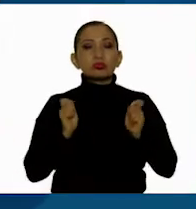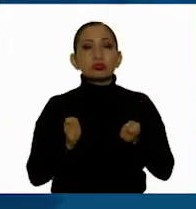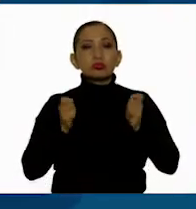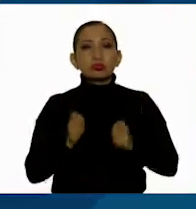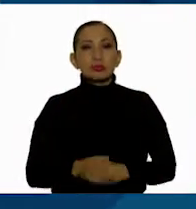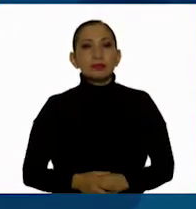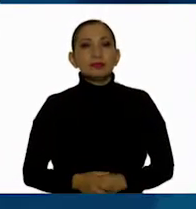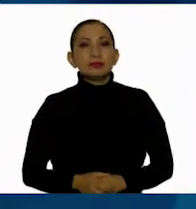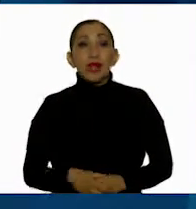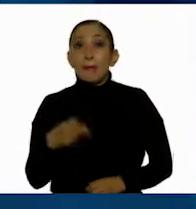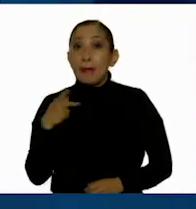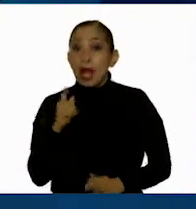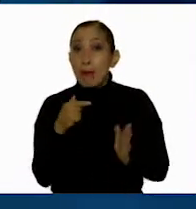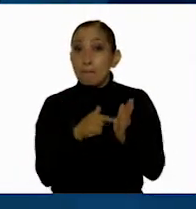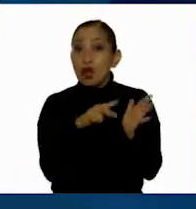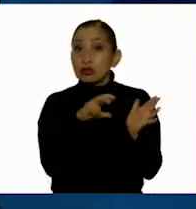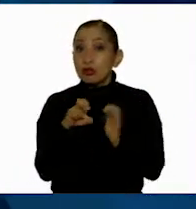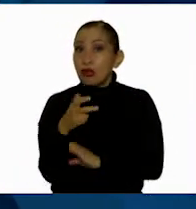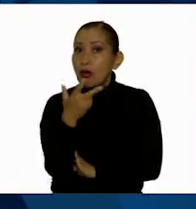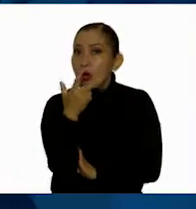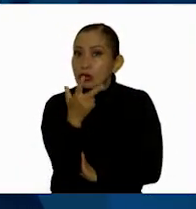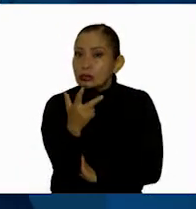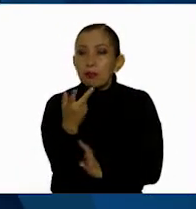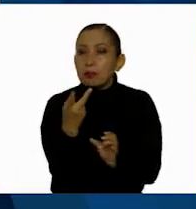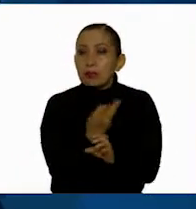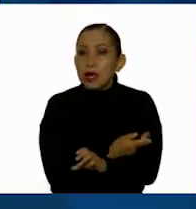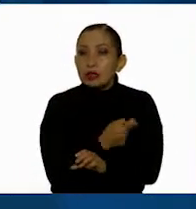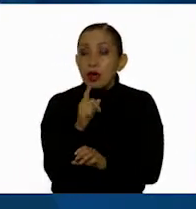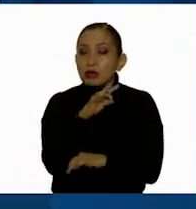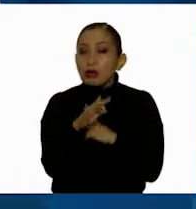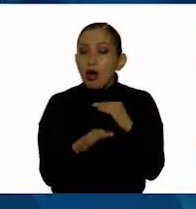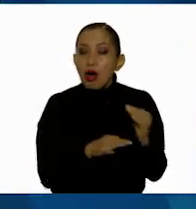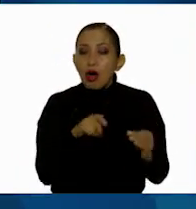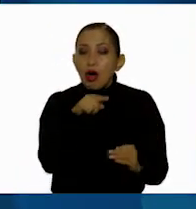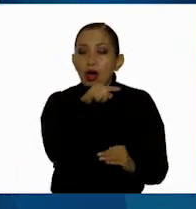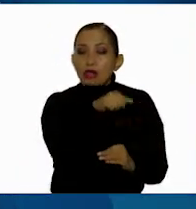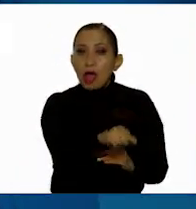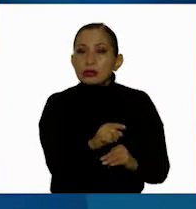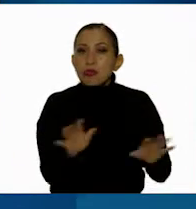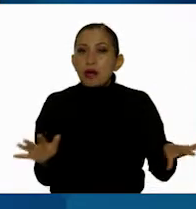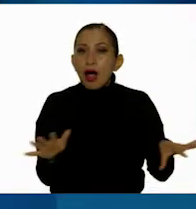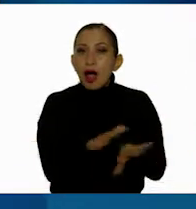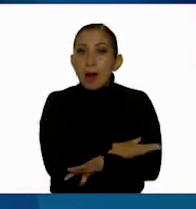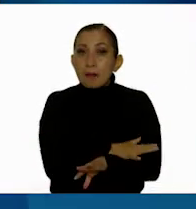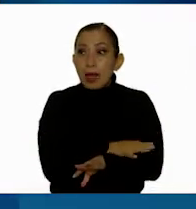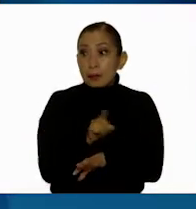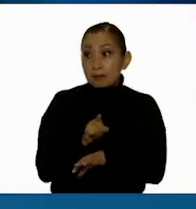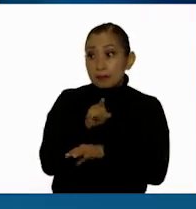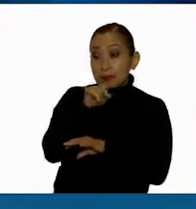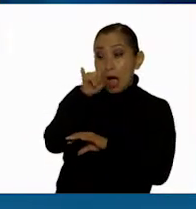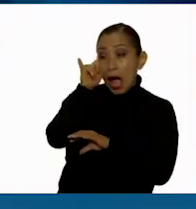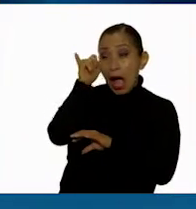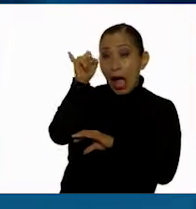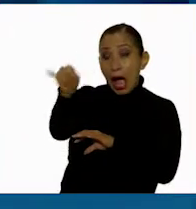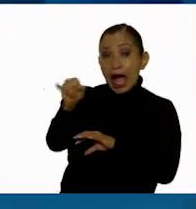Pero en 1808, todas las circunstancias se trastocan. Del otro lado del Atlántico, España es invadida